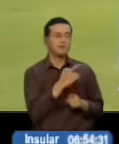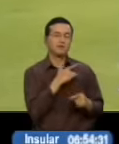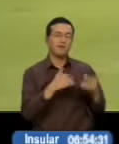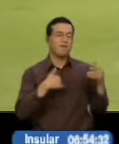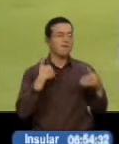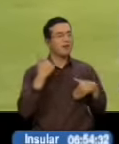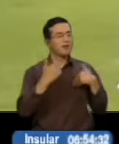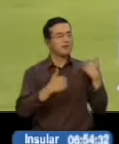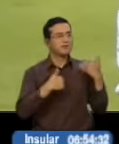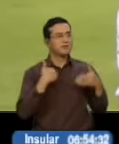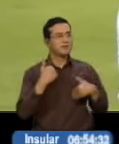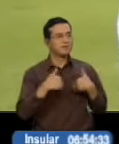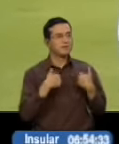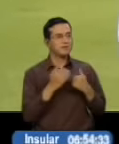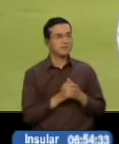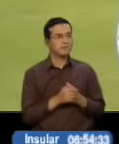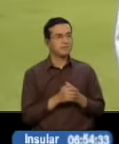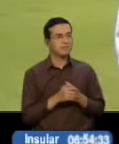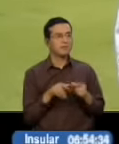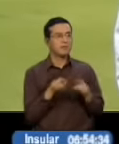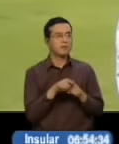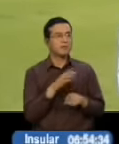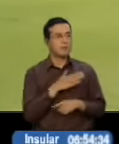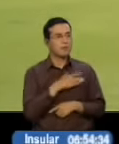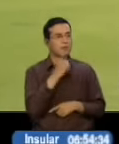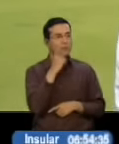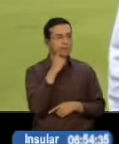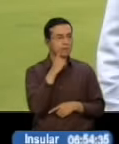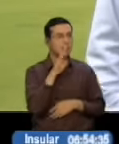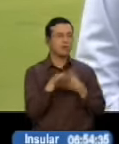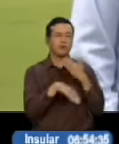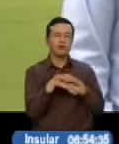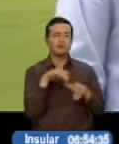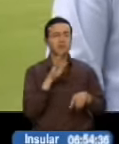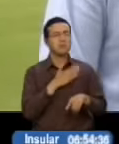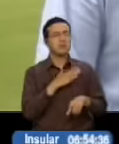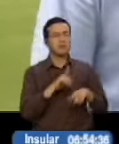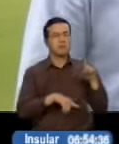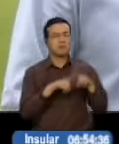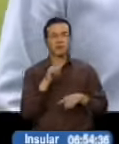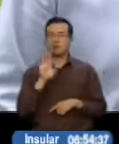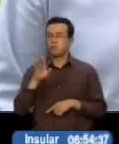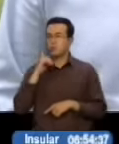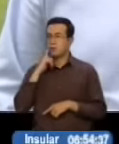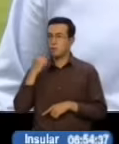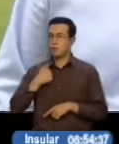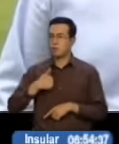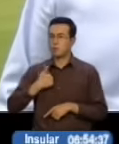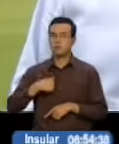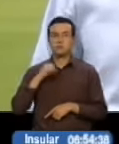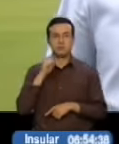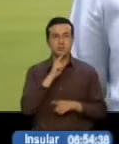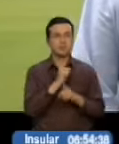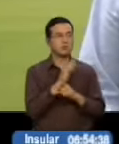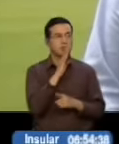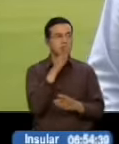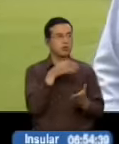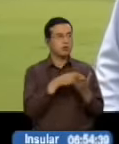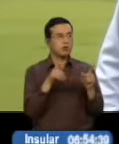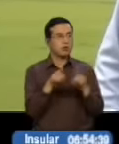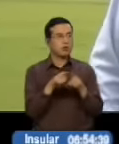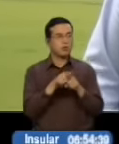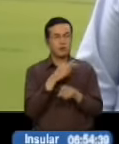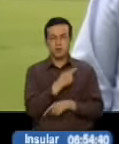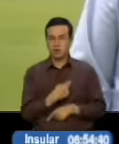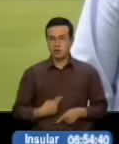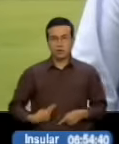felices. También mis padres, todos mis amigos. Sé que su padre estuvo en Argentina ahora. Sí, sí, sí, ha ido siempre. También fue con River. Ah,